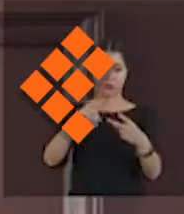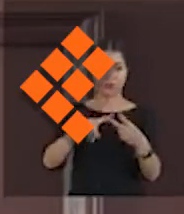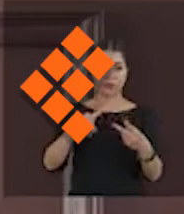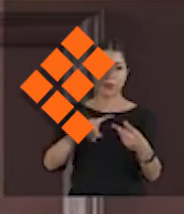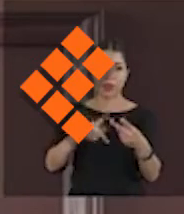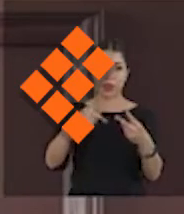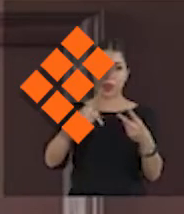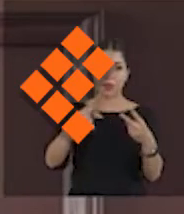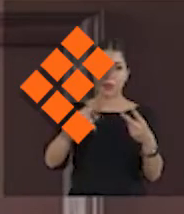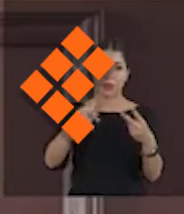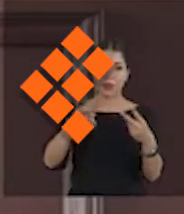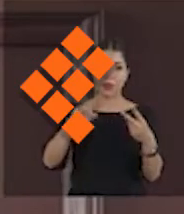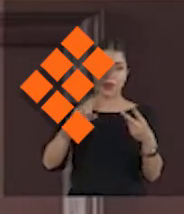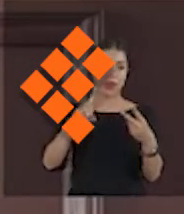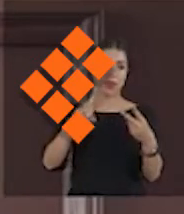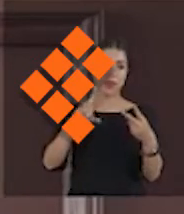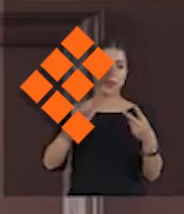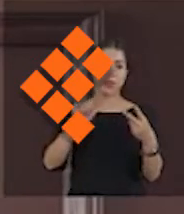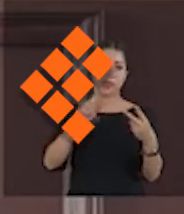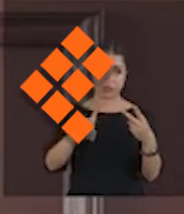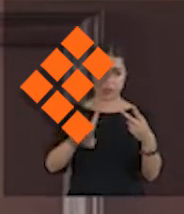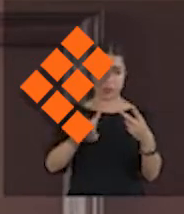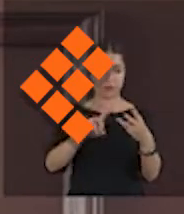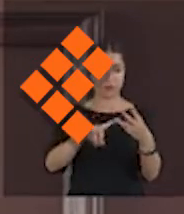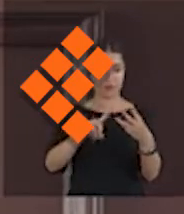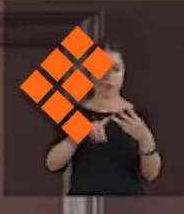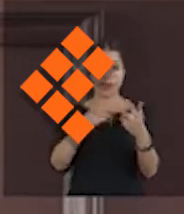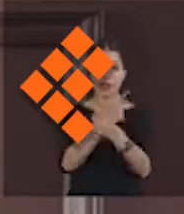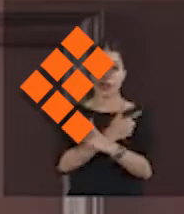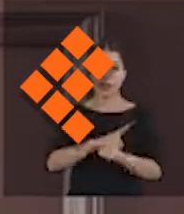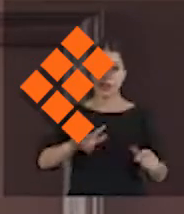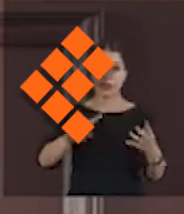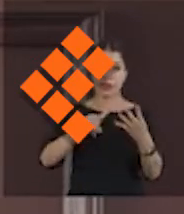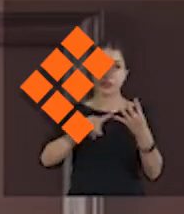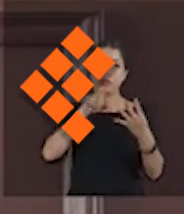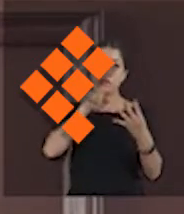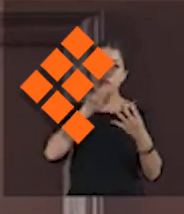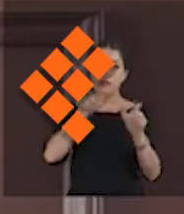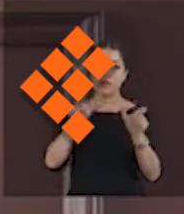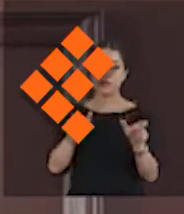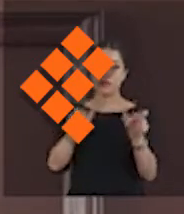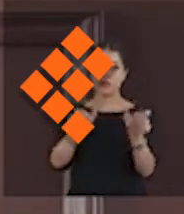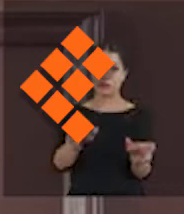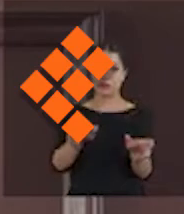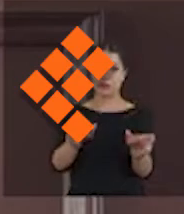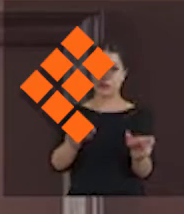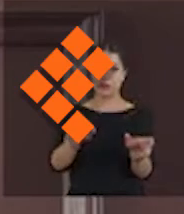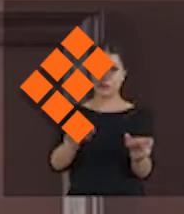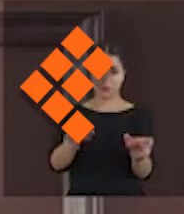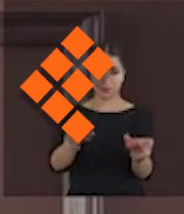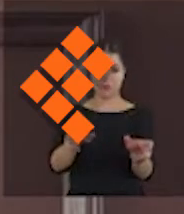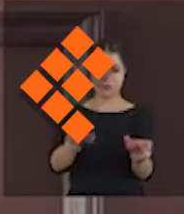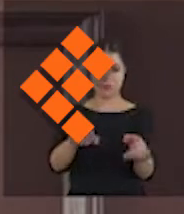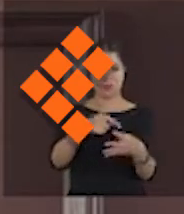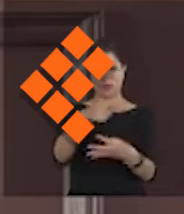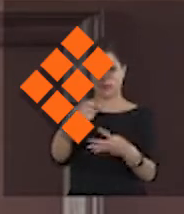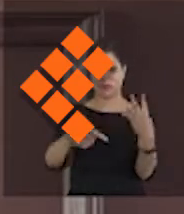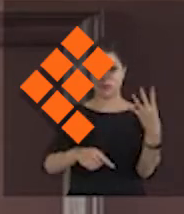propiedad, la libertad y la seguridad. De ahí se